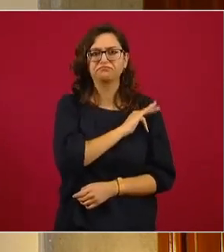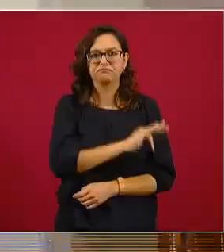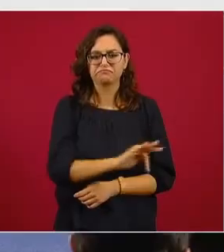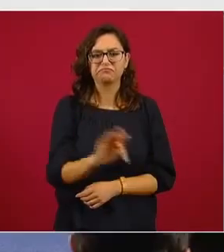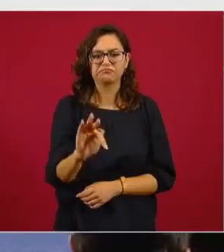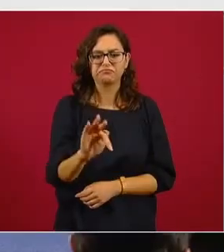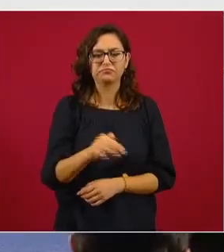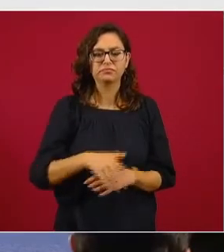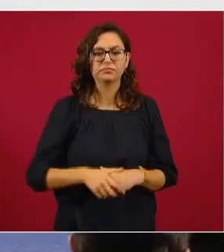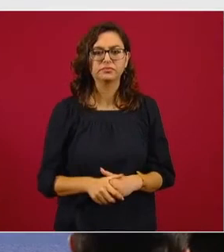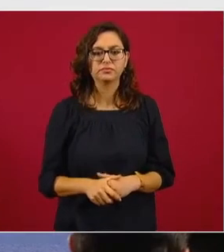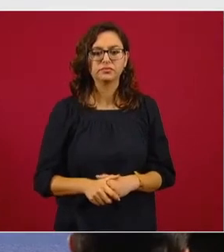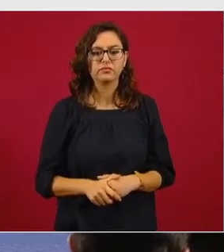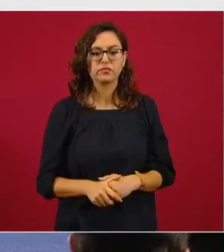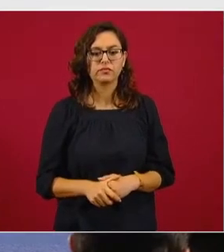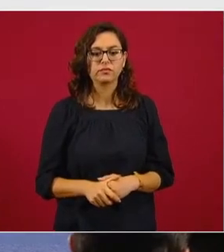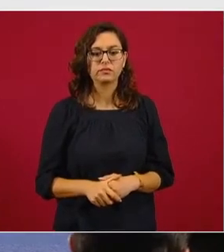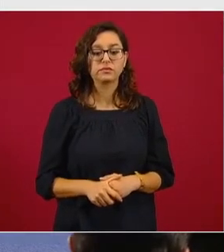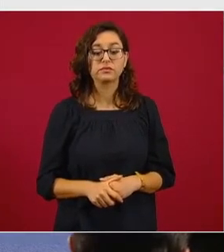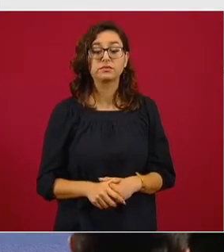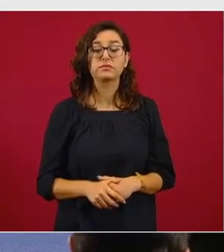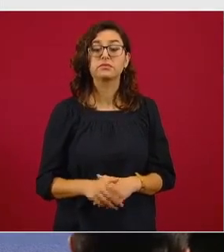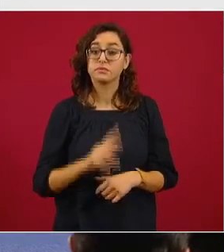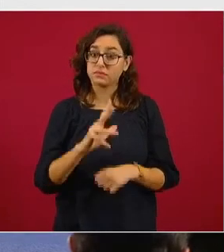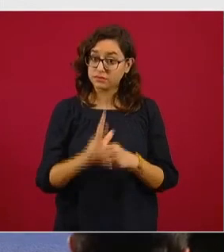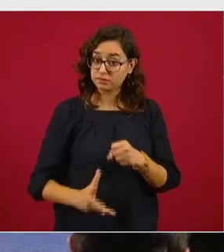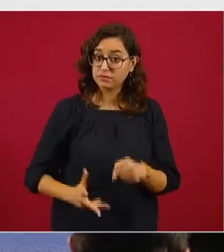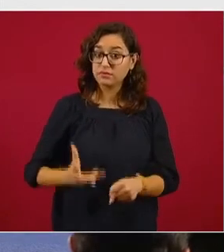Además, y esto es muy importante,